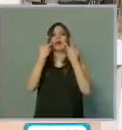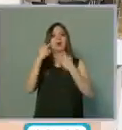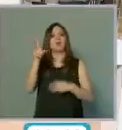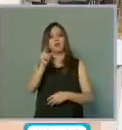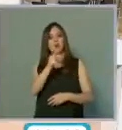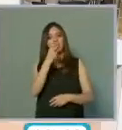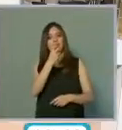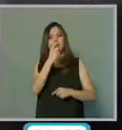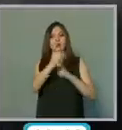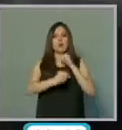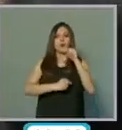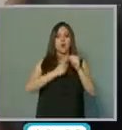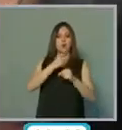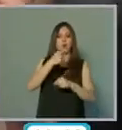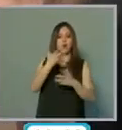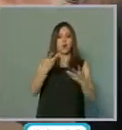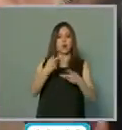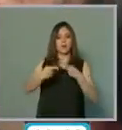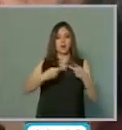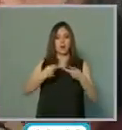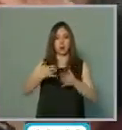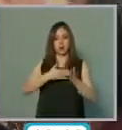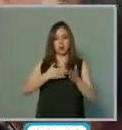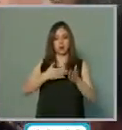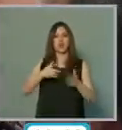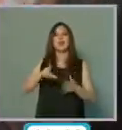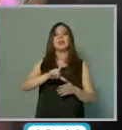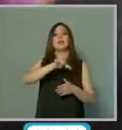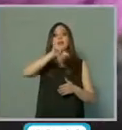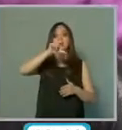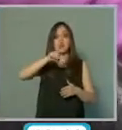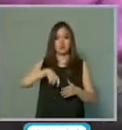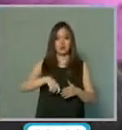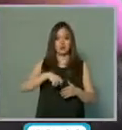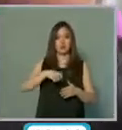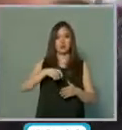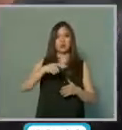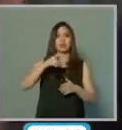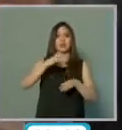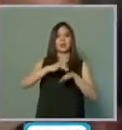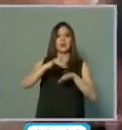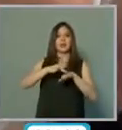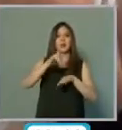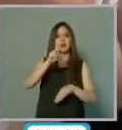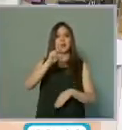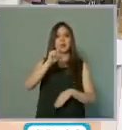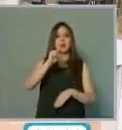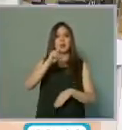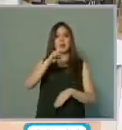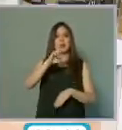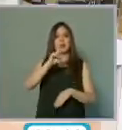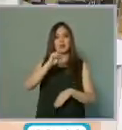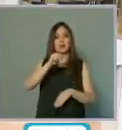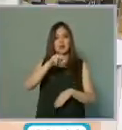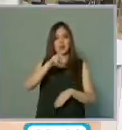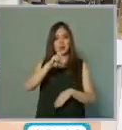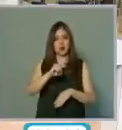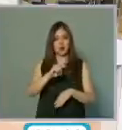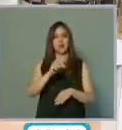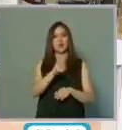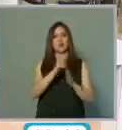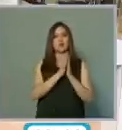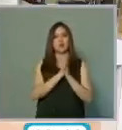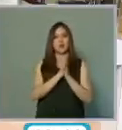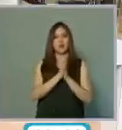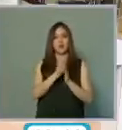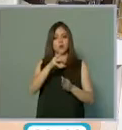la cocina, ¿ok? Ojo, vamos agregándole parmesano, Pame, tú me vas poniendo parmesano. ¿Ok? Claro. Ahí se va, eso, por favorcito.